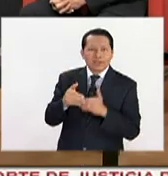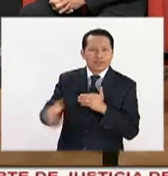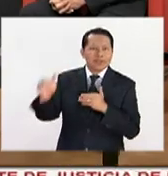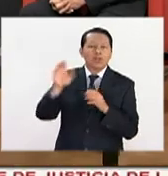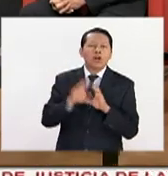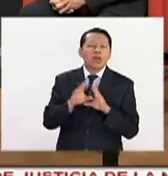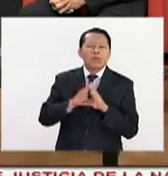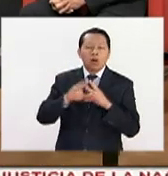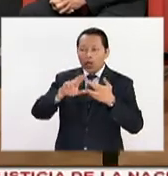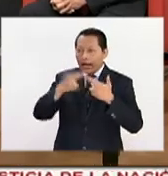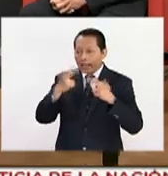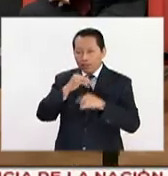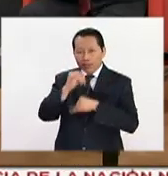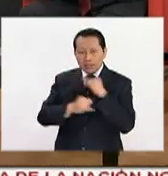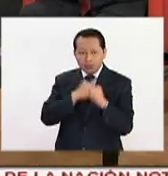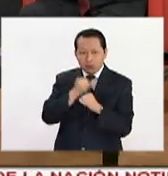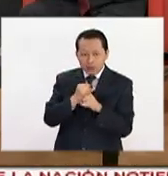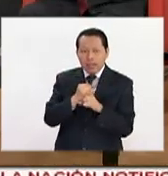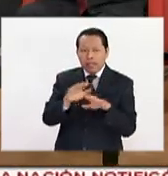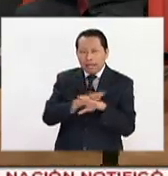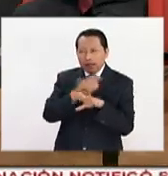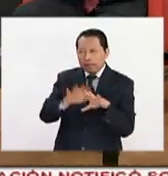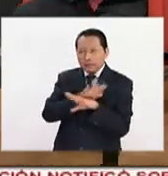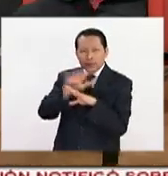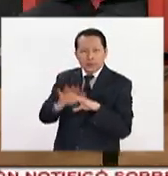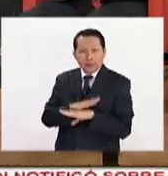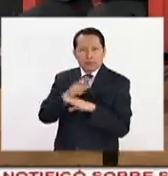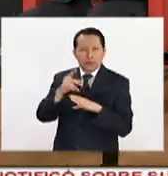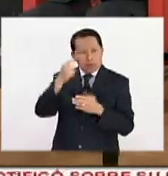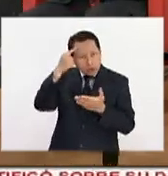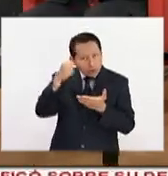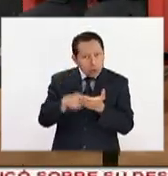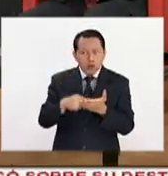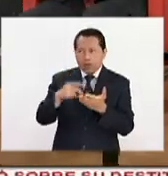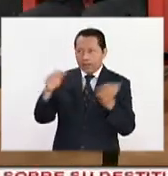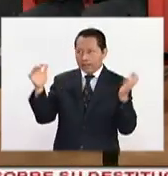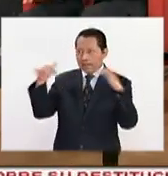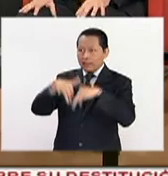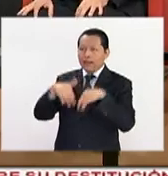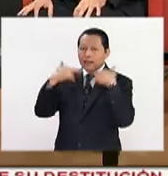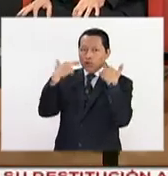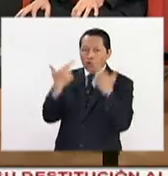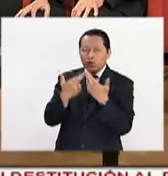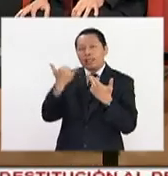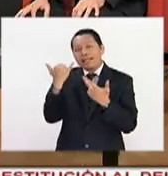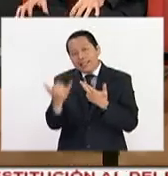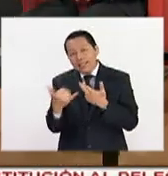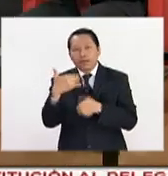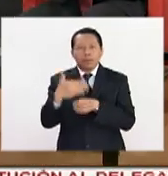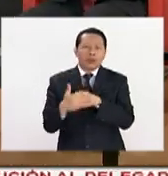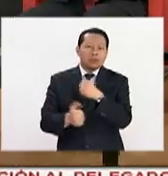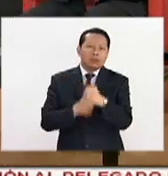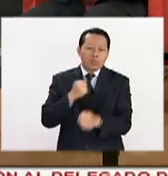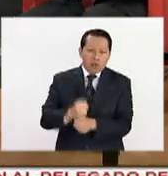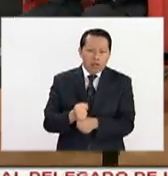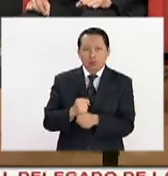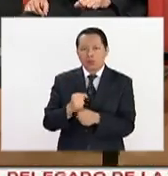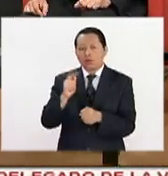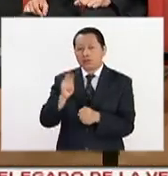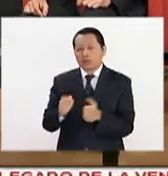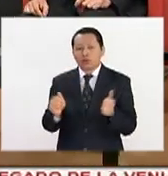las relaciones internacionales se están moviendo. Yo creo que este tipo de reuniones, las que habrá el próximo año, con